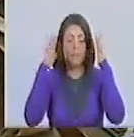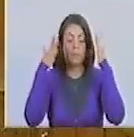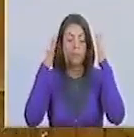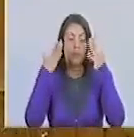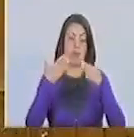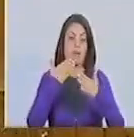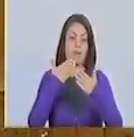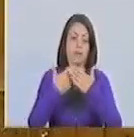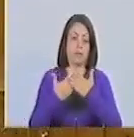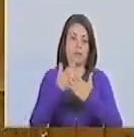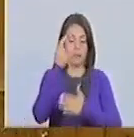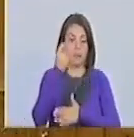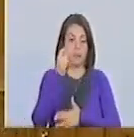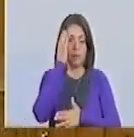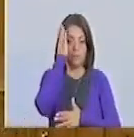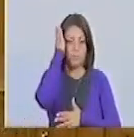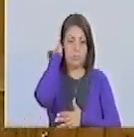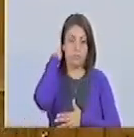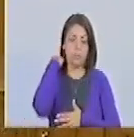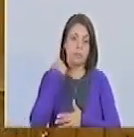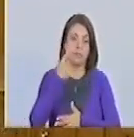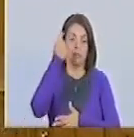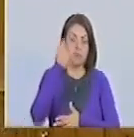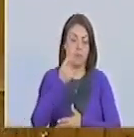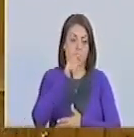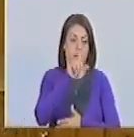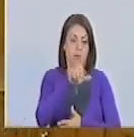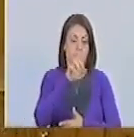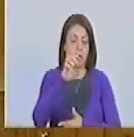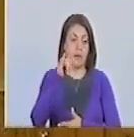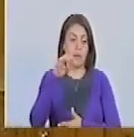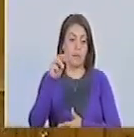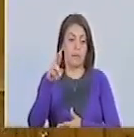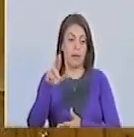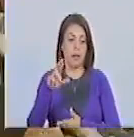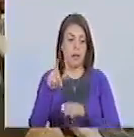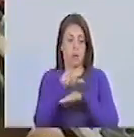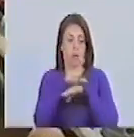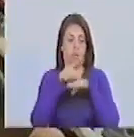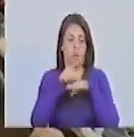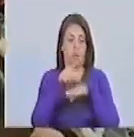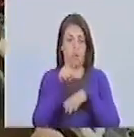Gracias, diputado. Déjame el derecho de palabra al diputado Lemar Gómez.